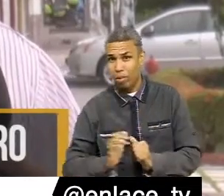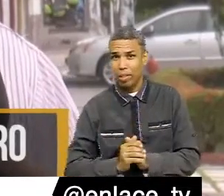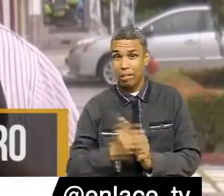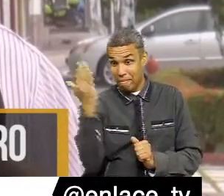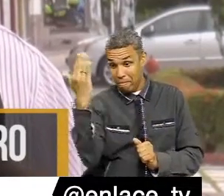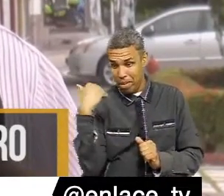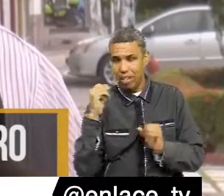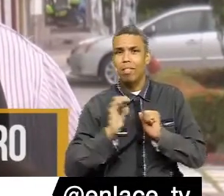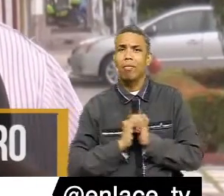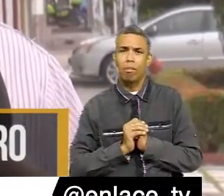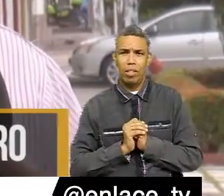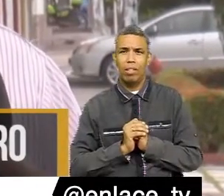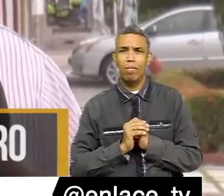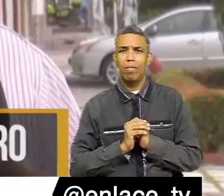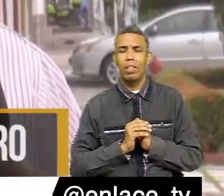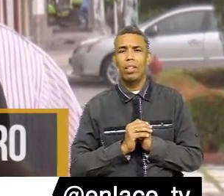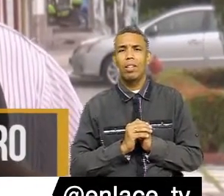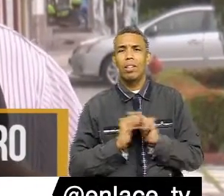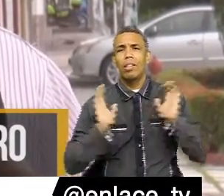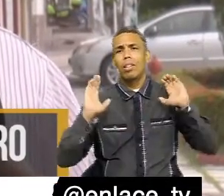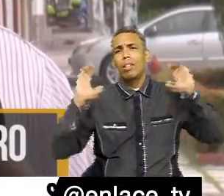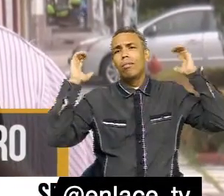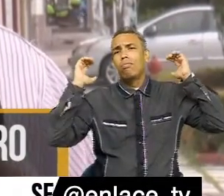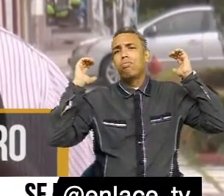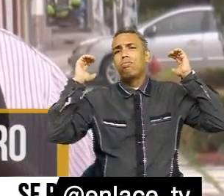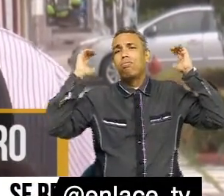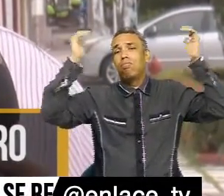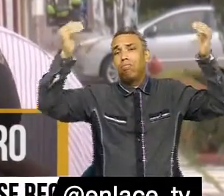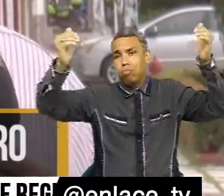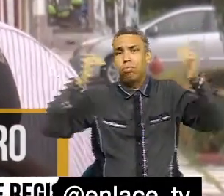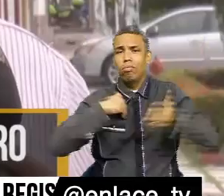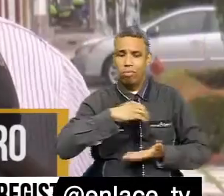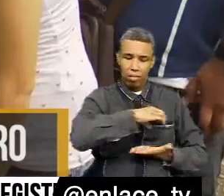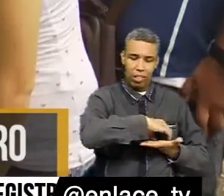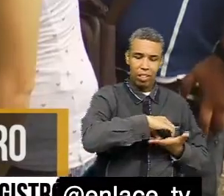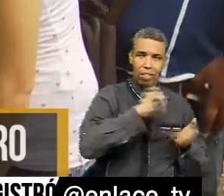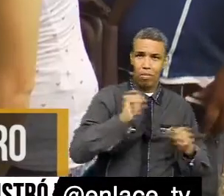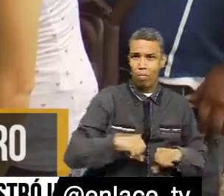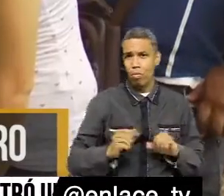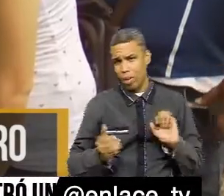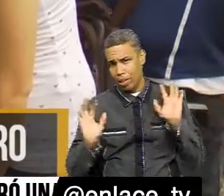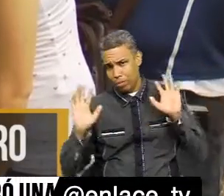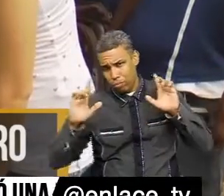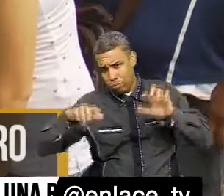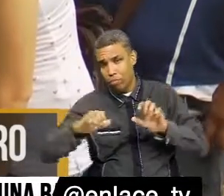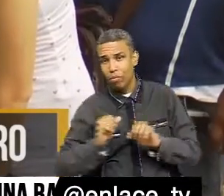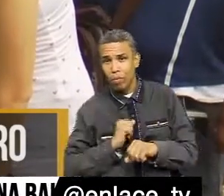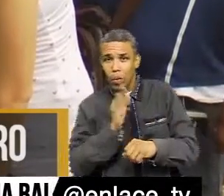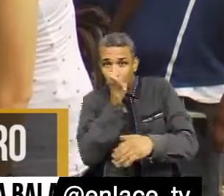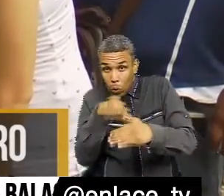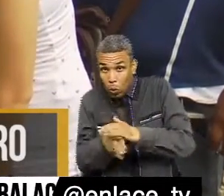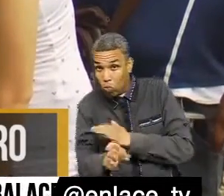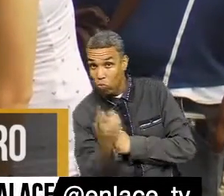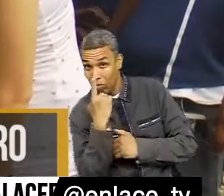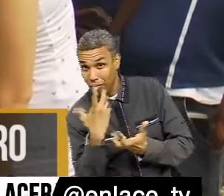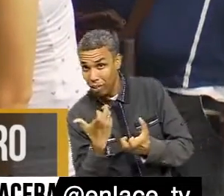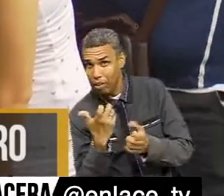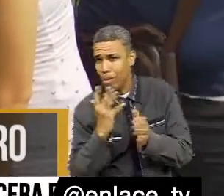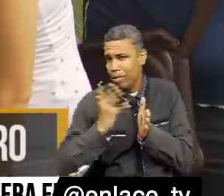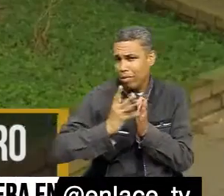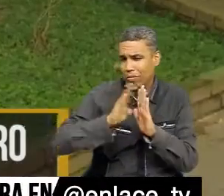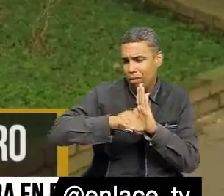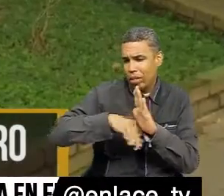un aporte voluntario de 5.000 pesos para que apoyen a estos jóvenes y podamos desplazarnos a la ciudad de Bogotá. Siete son